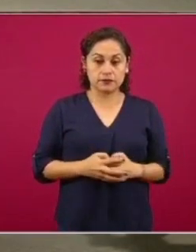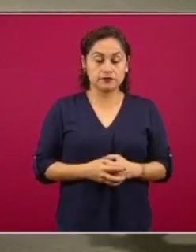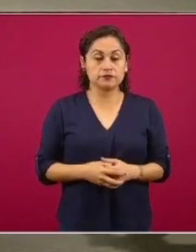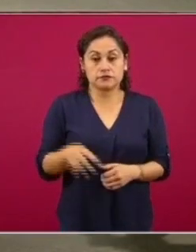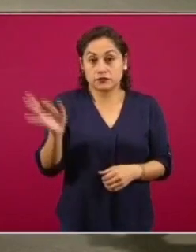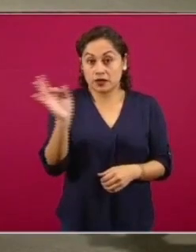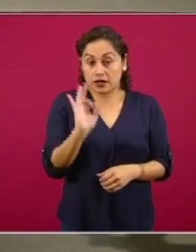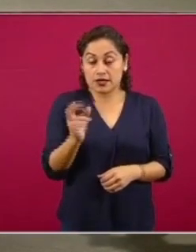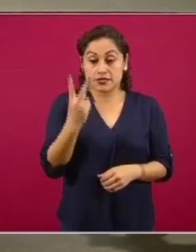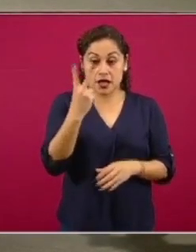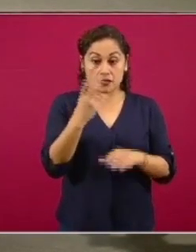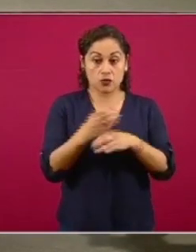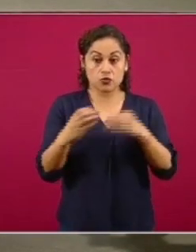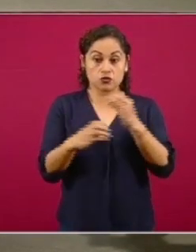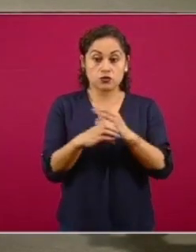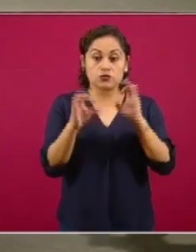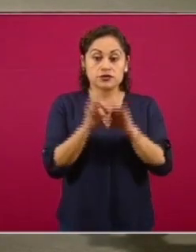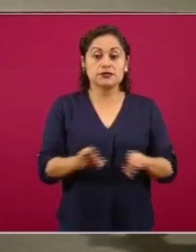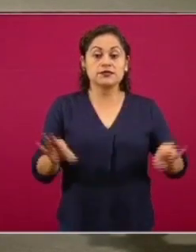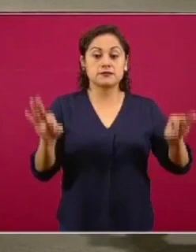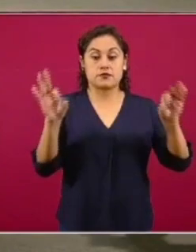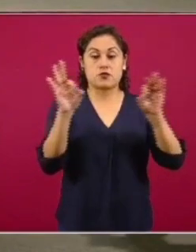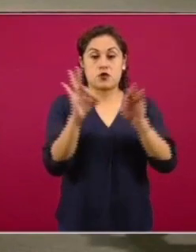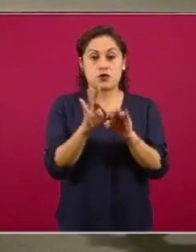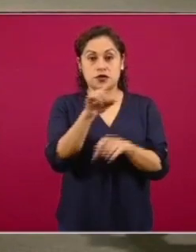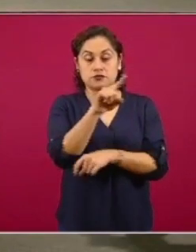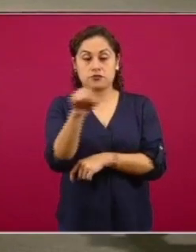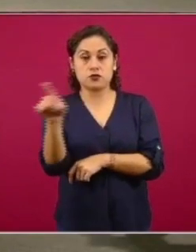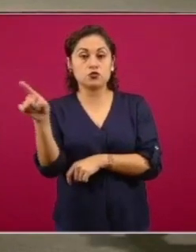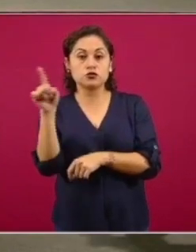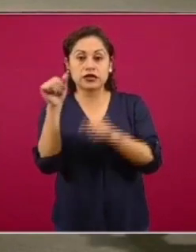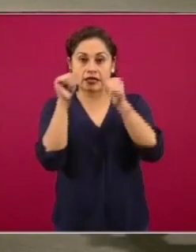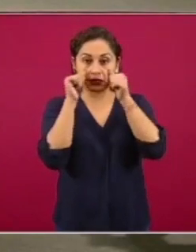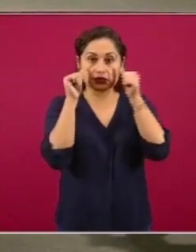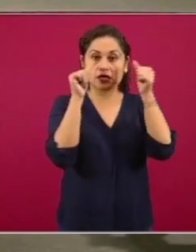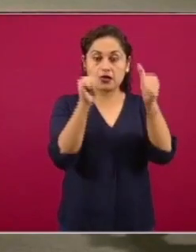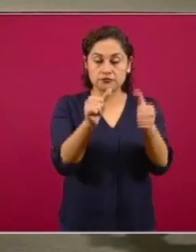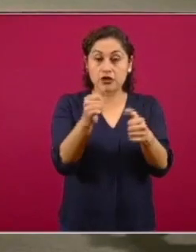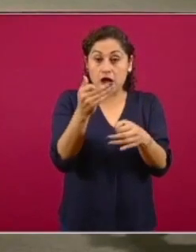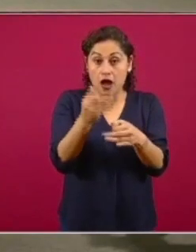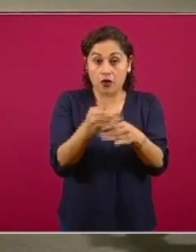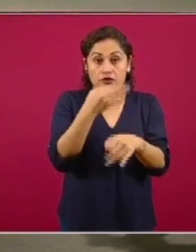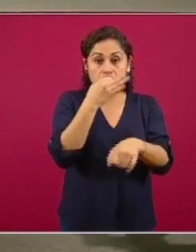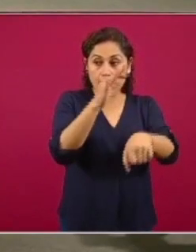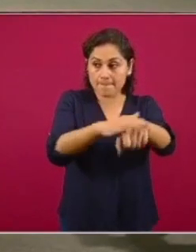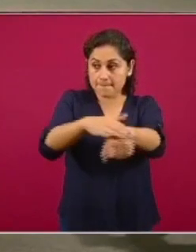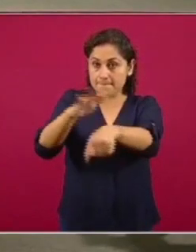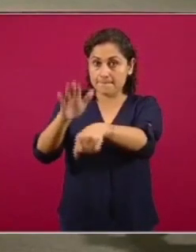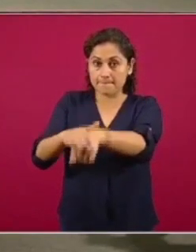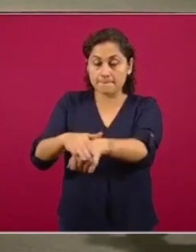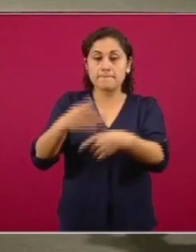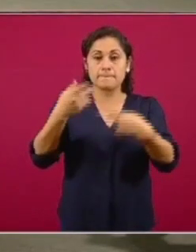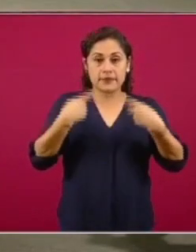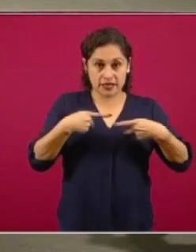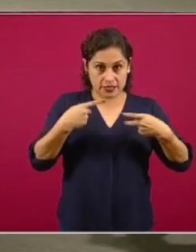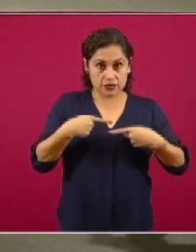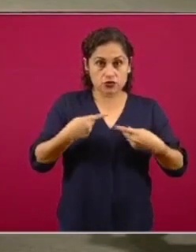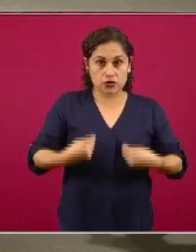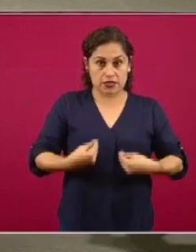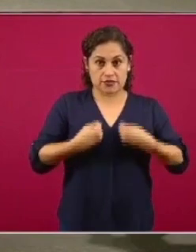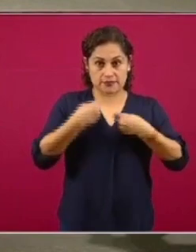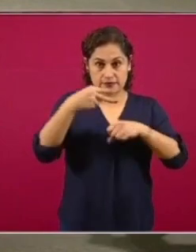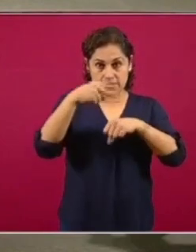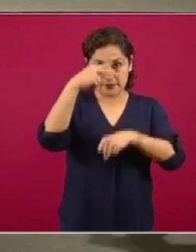dos componentes muy importantes que deben ir dirigidos tanto a la población, ¿no? Y por eso me dirijo importantemente a la